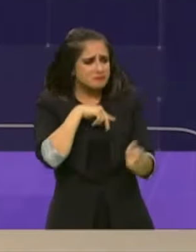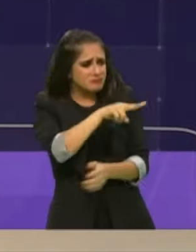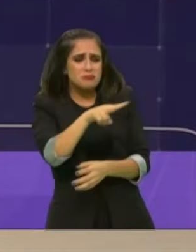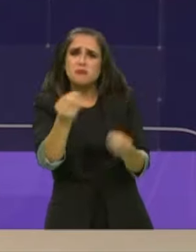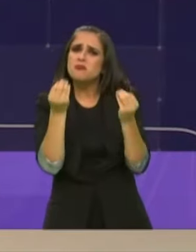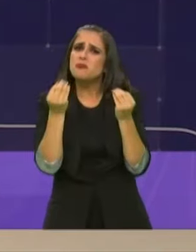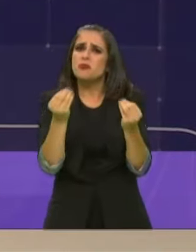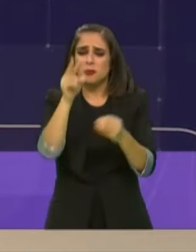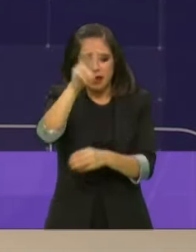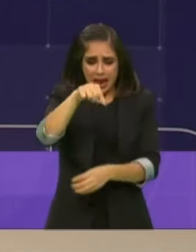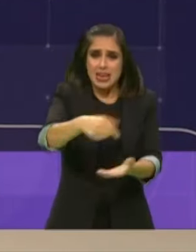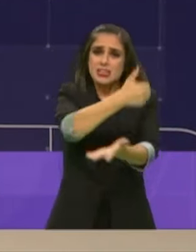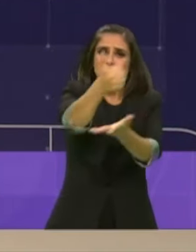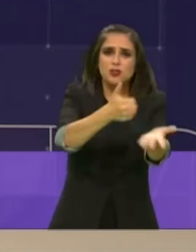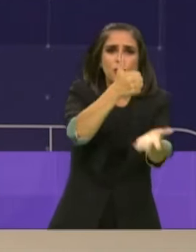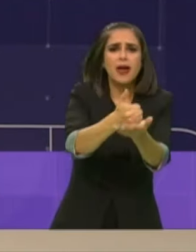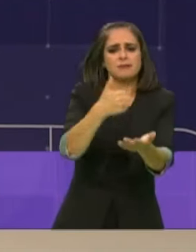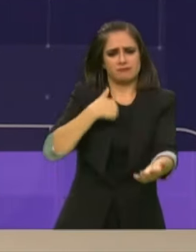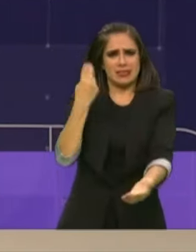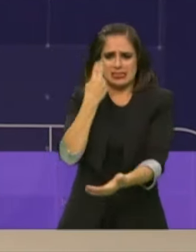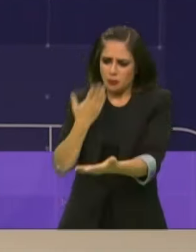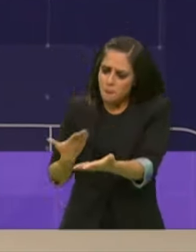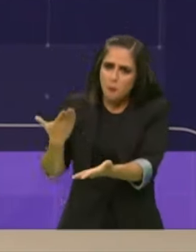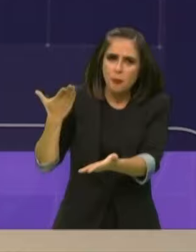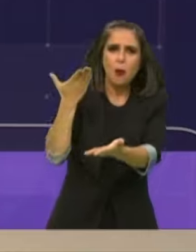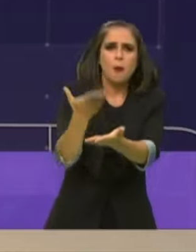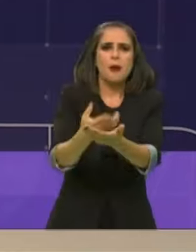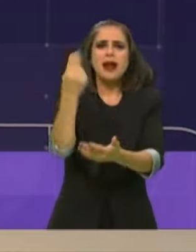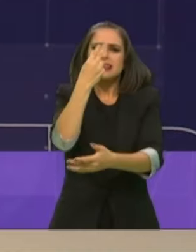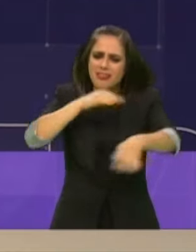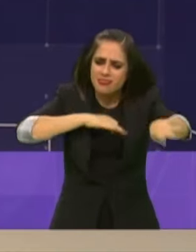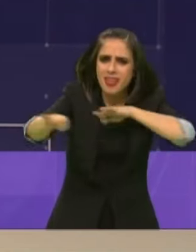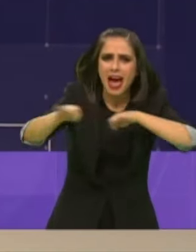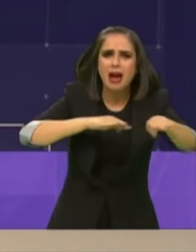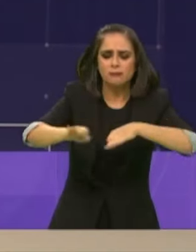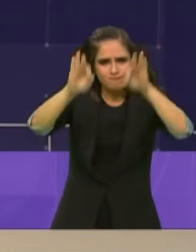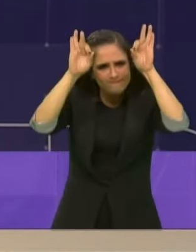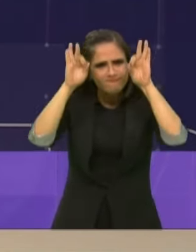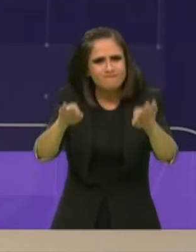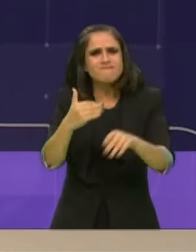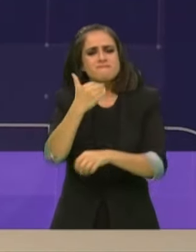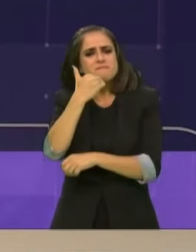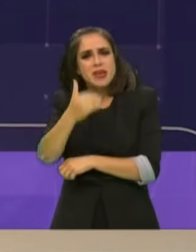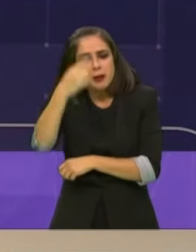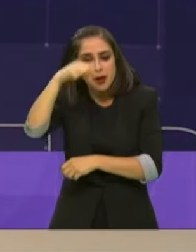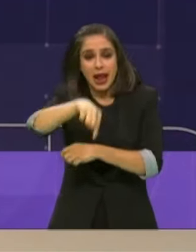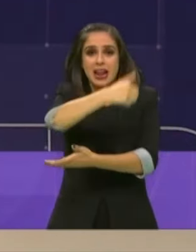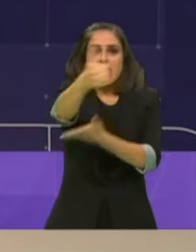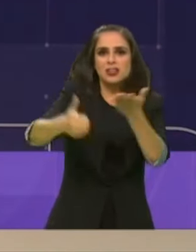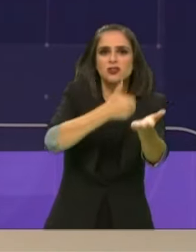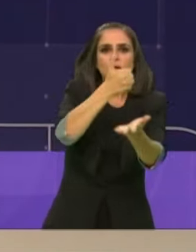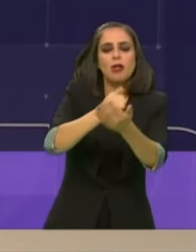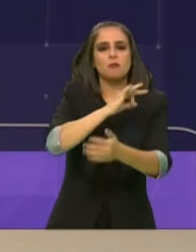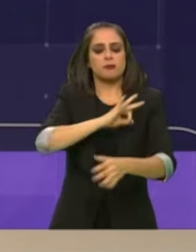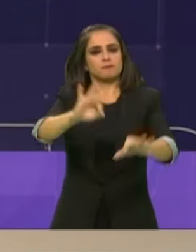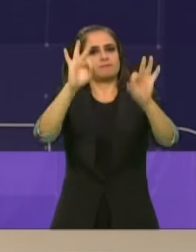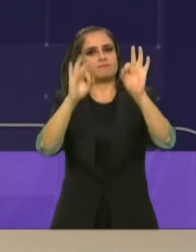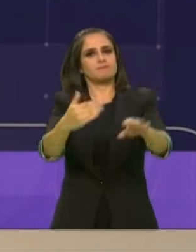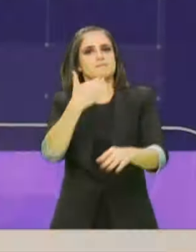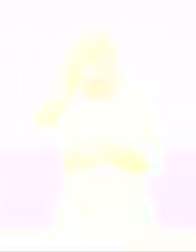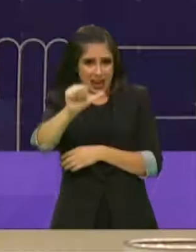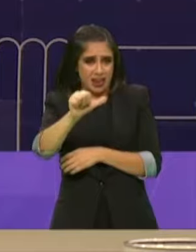que requiere propuestas y respuestas para ser ciudad inteligente, para poder aspirar a una ciudad